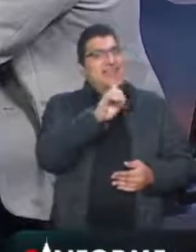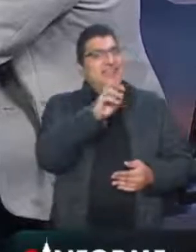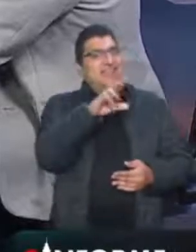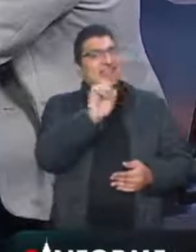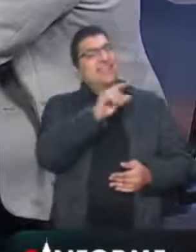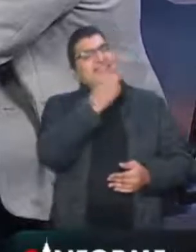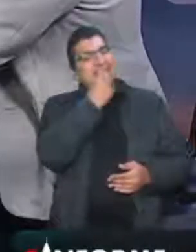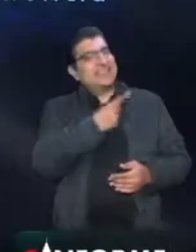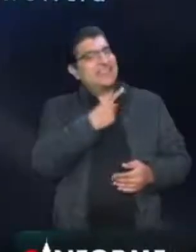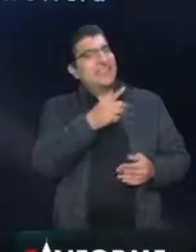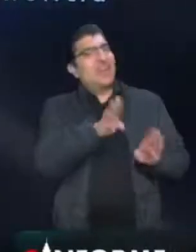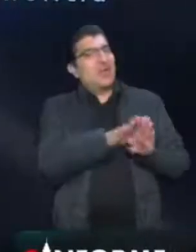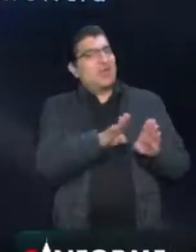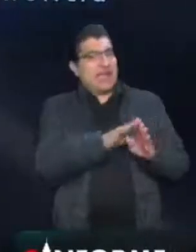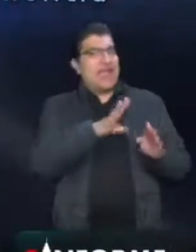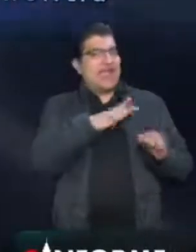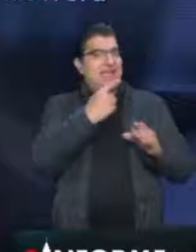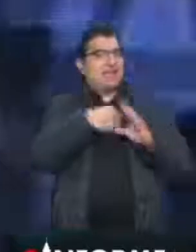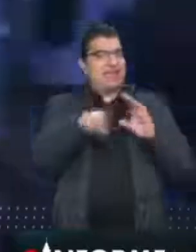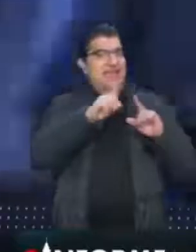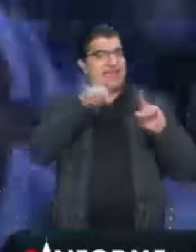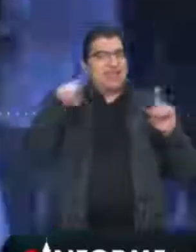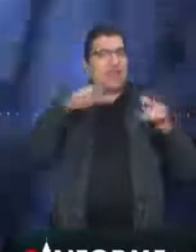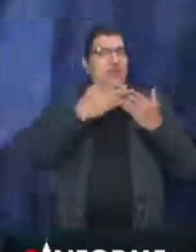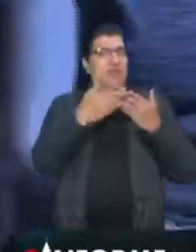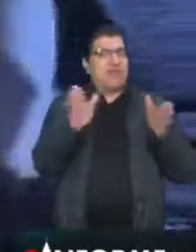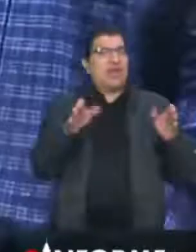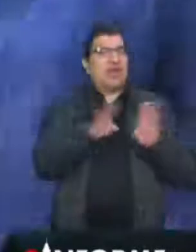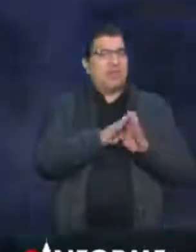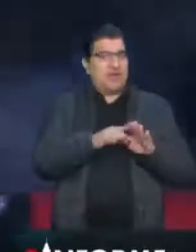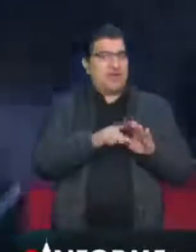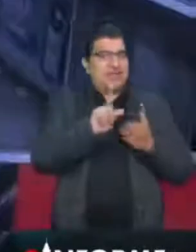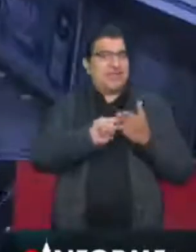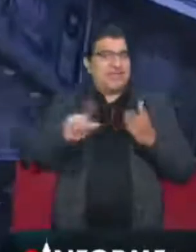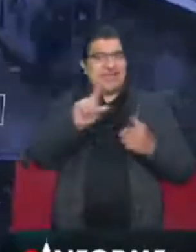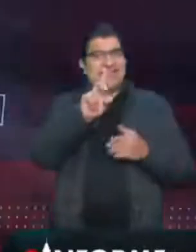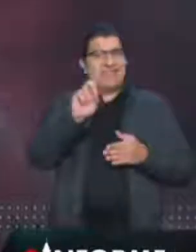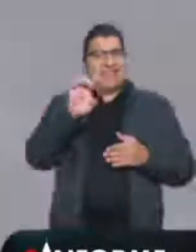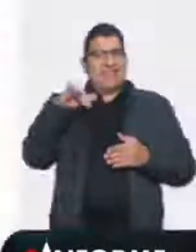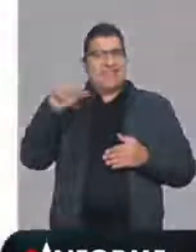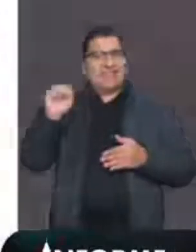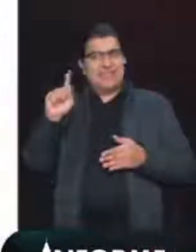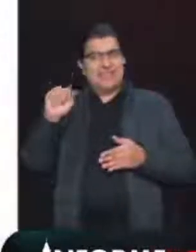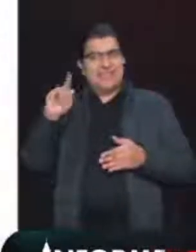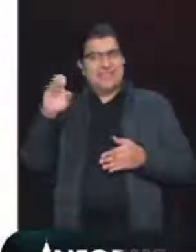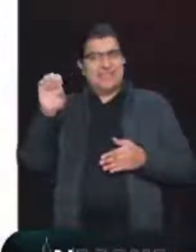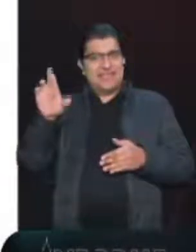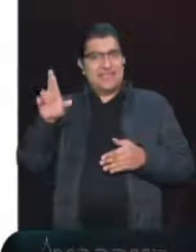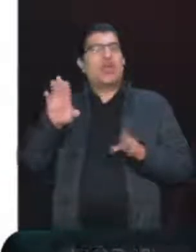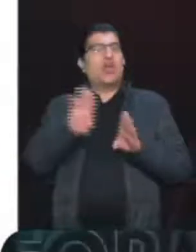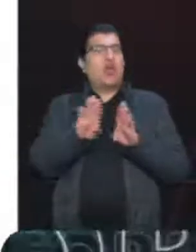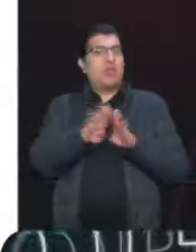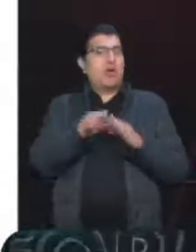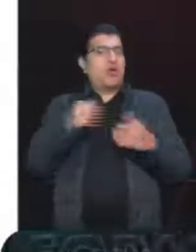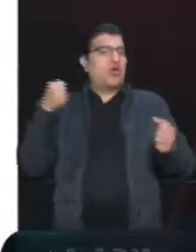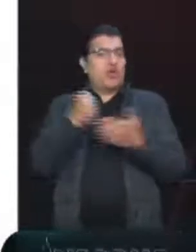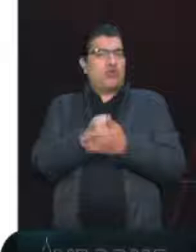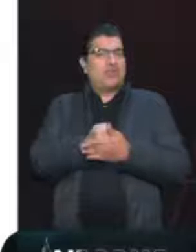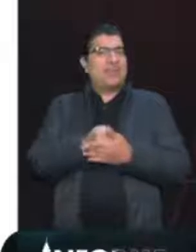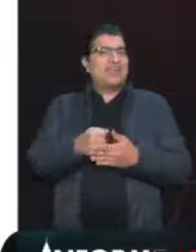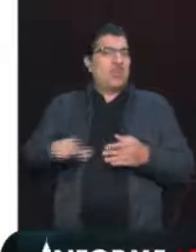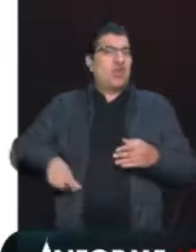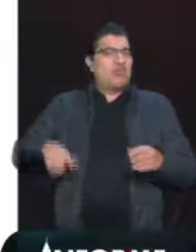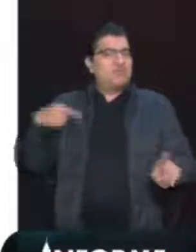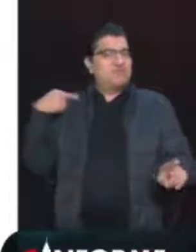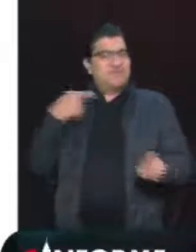contar? Bueno, les mandé una gráfica de cómo se amplificó el tweet de Denise Dresser, de la politóloga, acerca del supuesto golpe de Estado que dio el